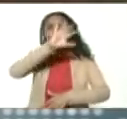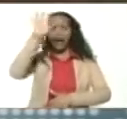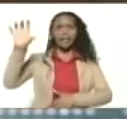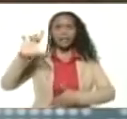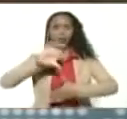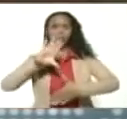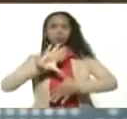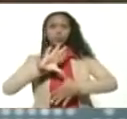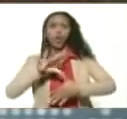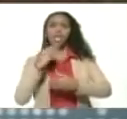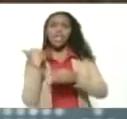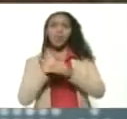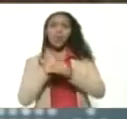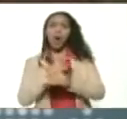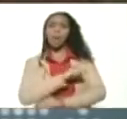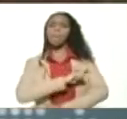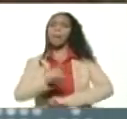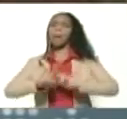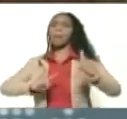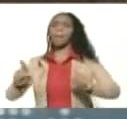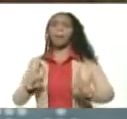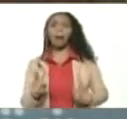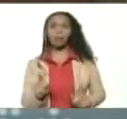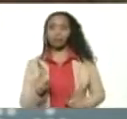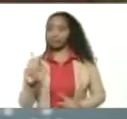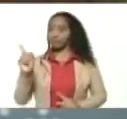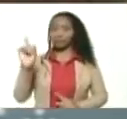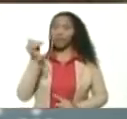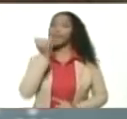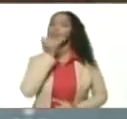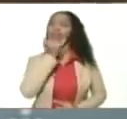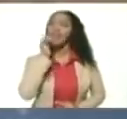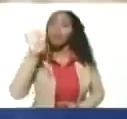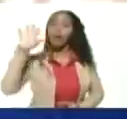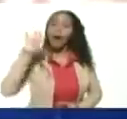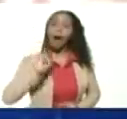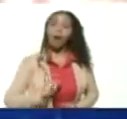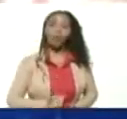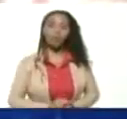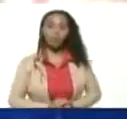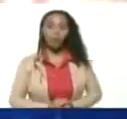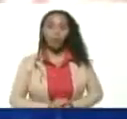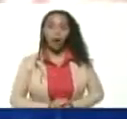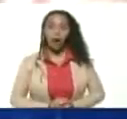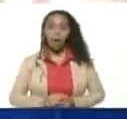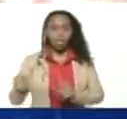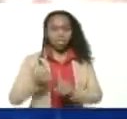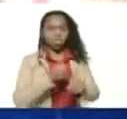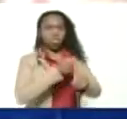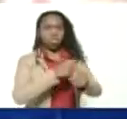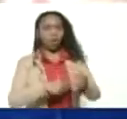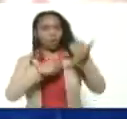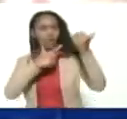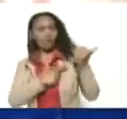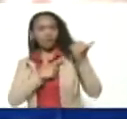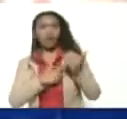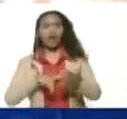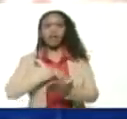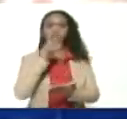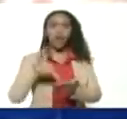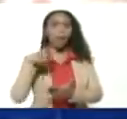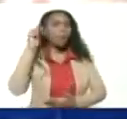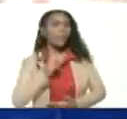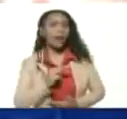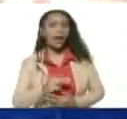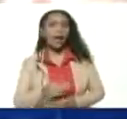que fuéramos colonia. Se equivocaron con nosotros. Agredieron a la Fuerza Armada Nacional Bolivariana,